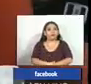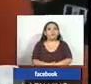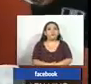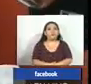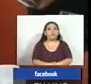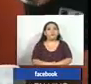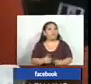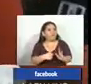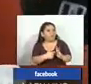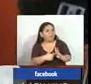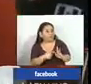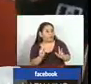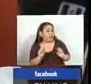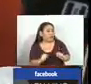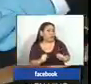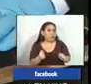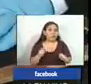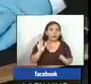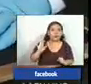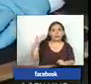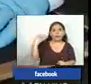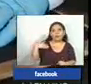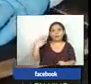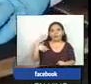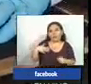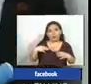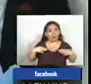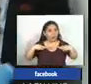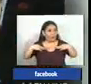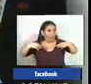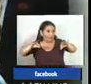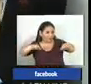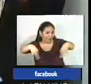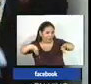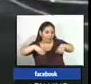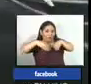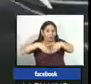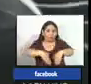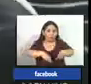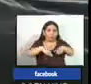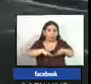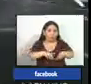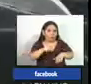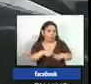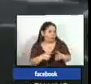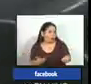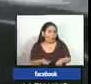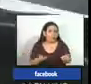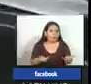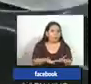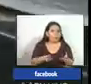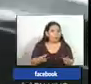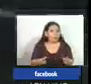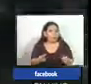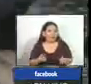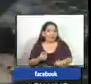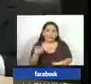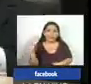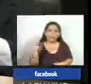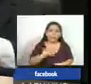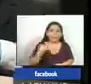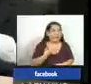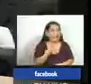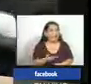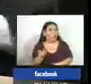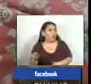Ellos tuvieron que potenciar su experiencia con las telas y crear su versión del producto que se volvió una necesidad